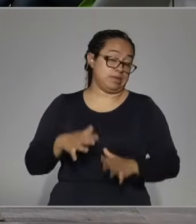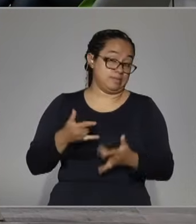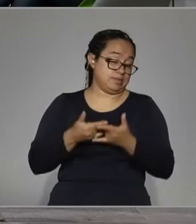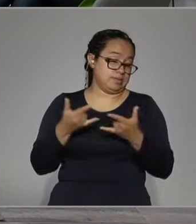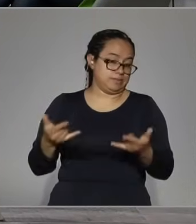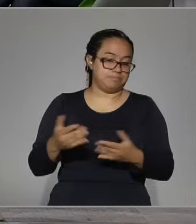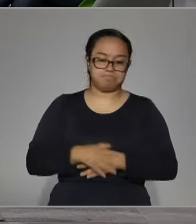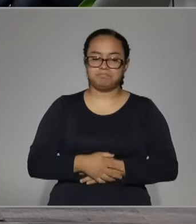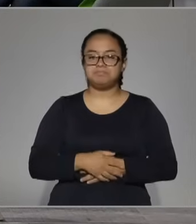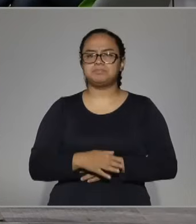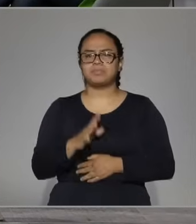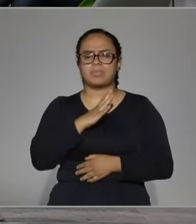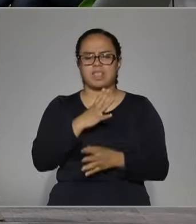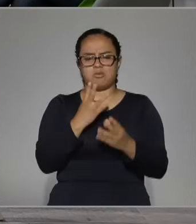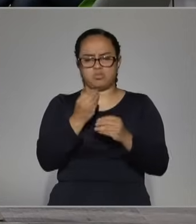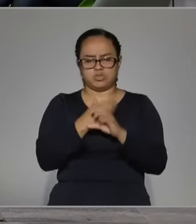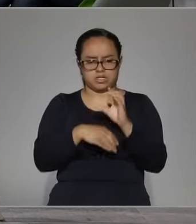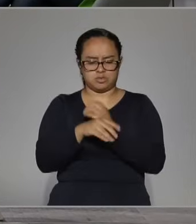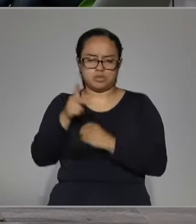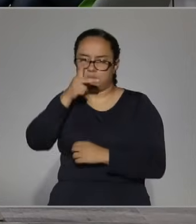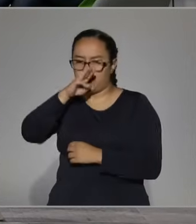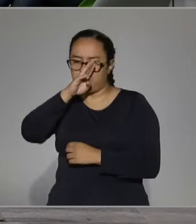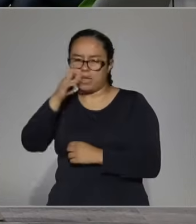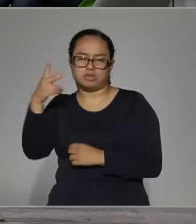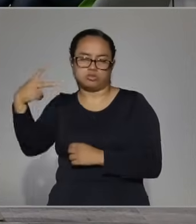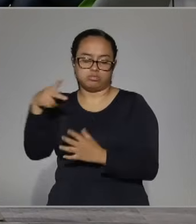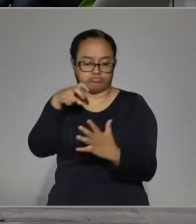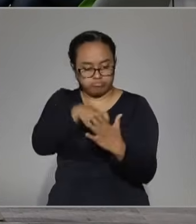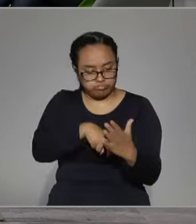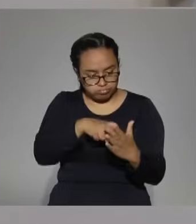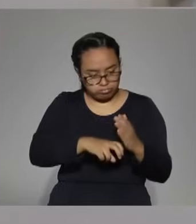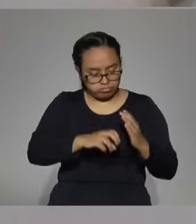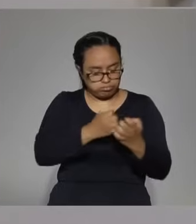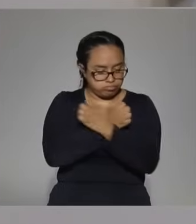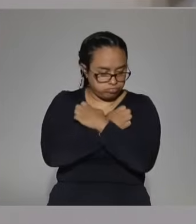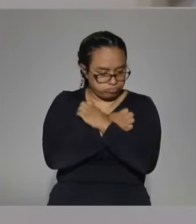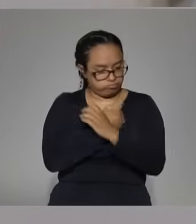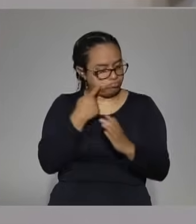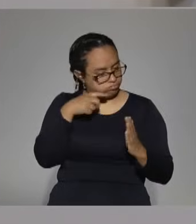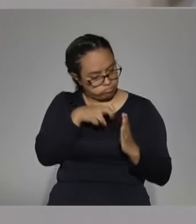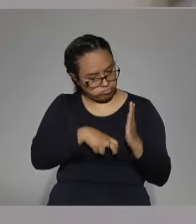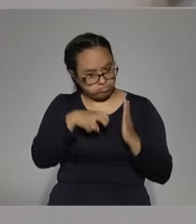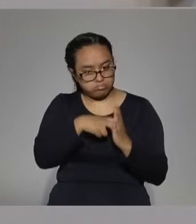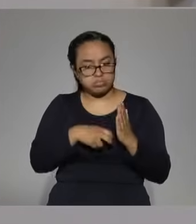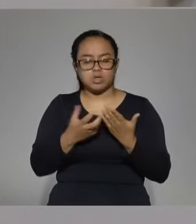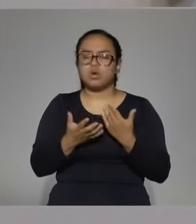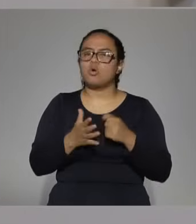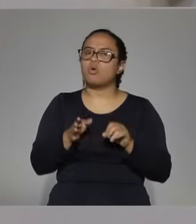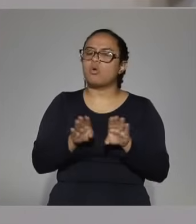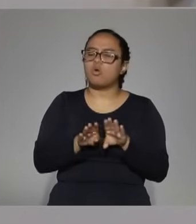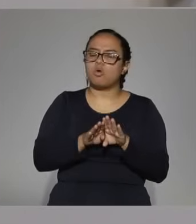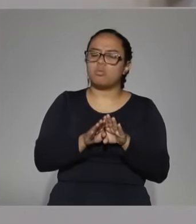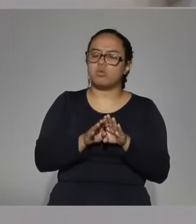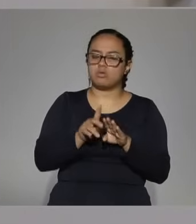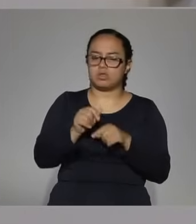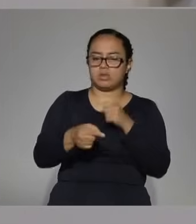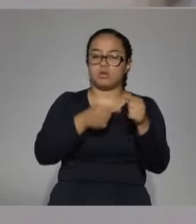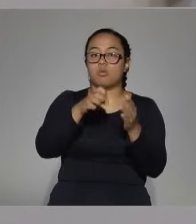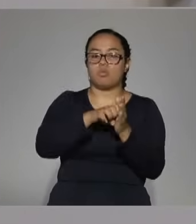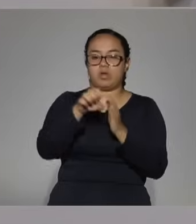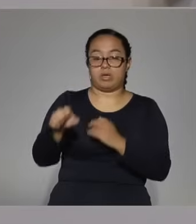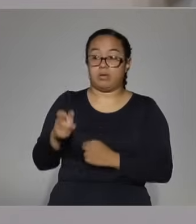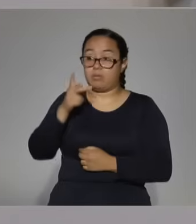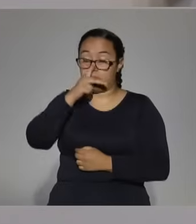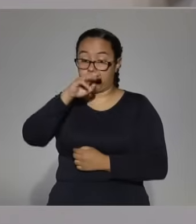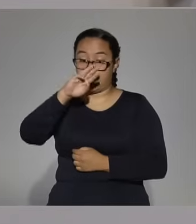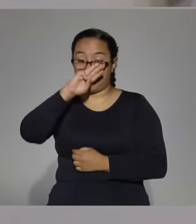de educar que tienen los padres. ¿Cuáles son las consecuencias de estas formas de educar? Por ejemplo, Están los